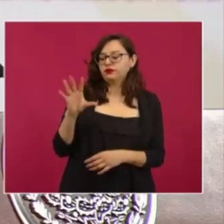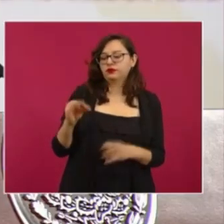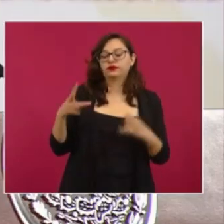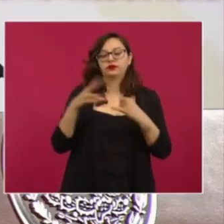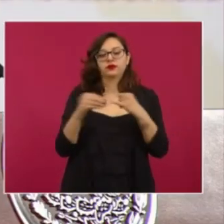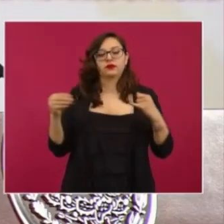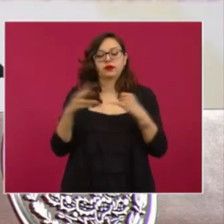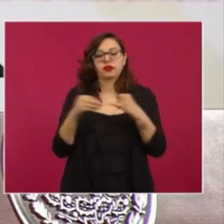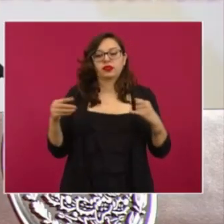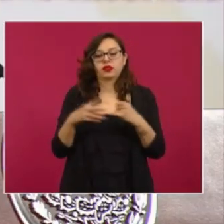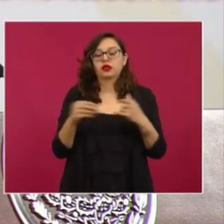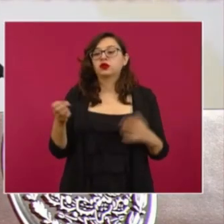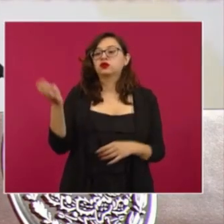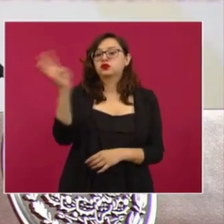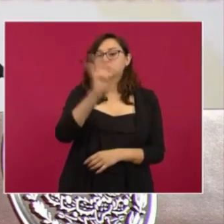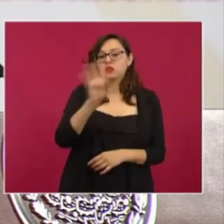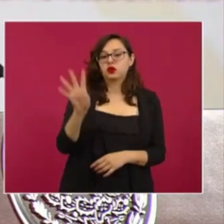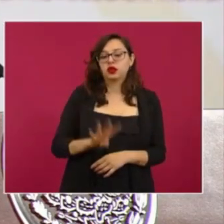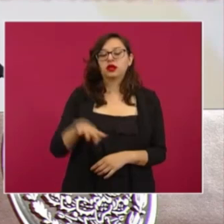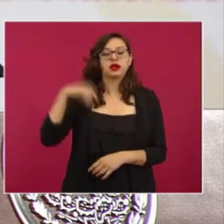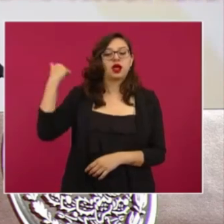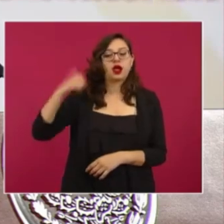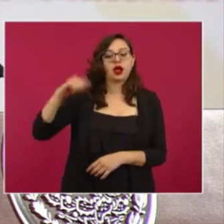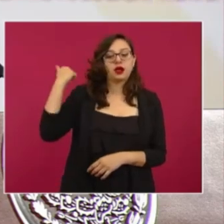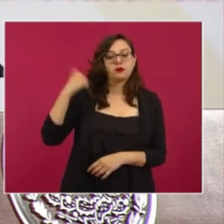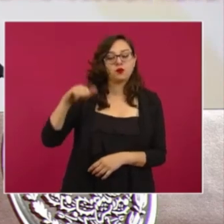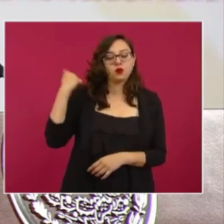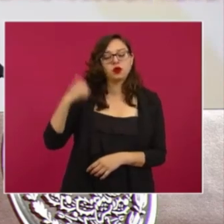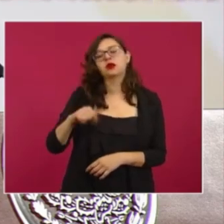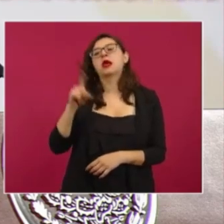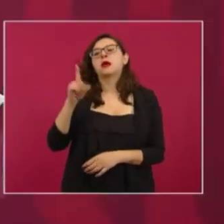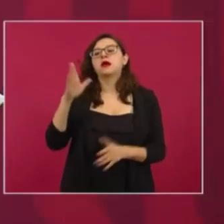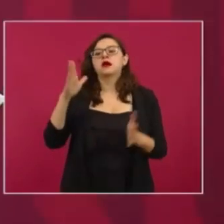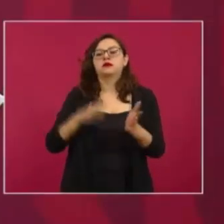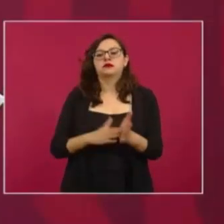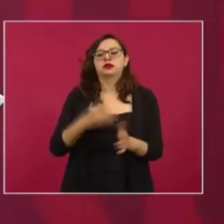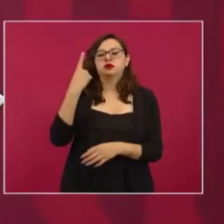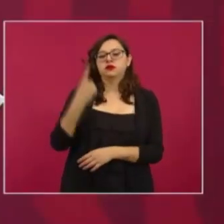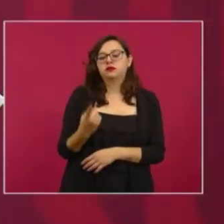1,010 pesos con 40 centavos. Soriana Hiper en Acapulco, Guerrero,